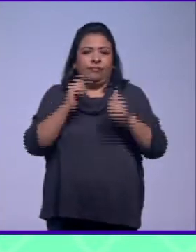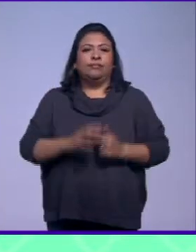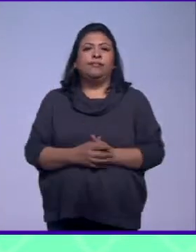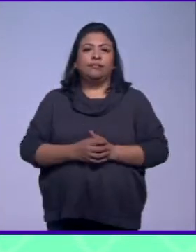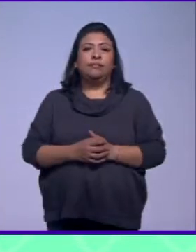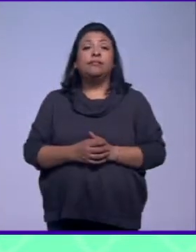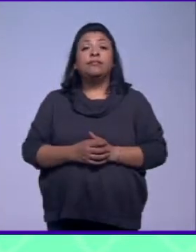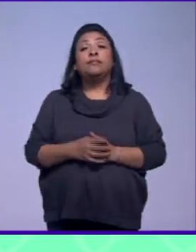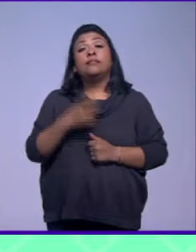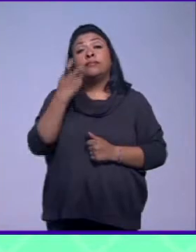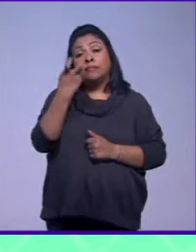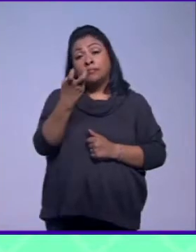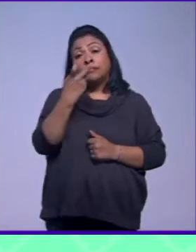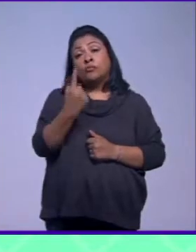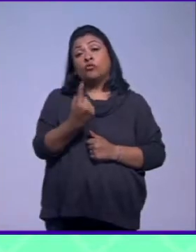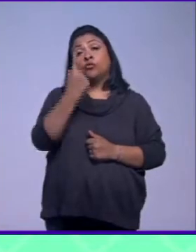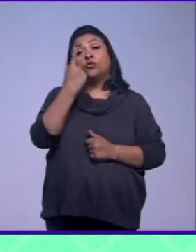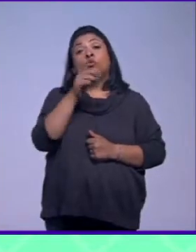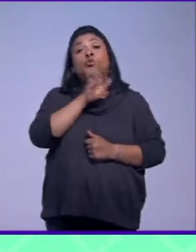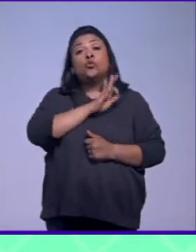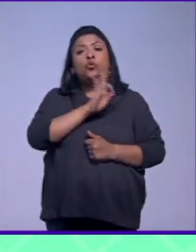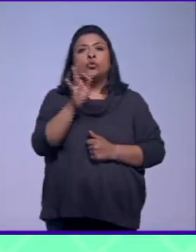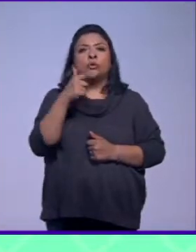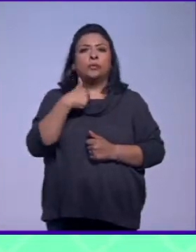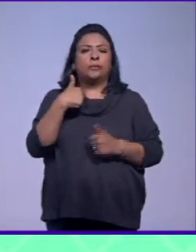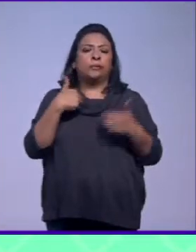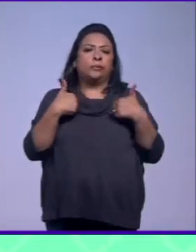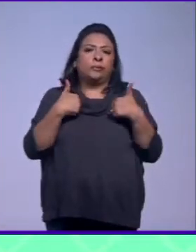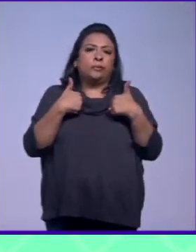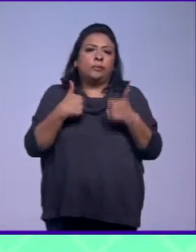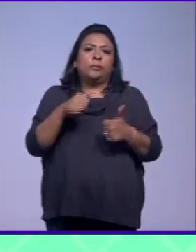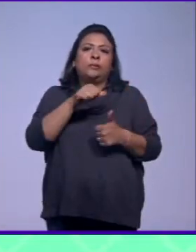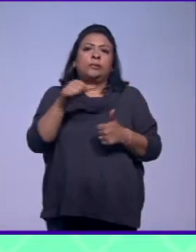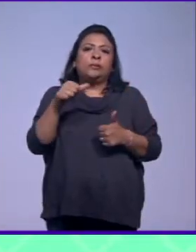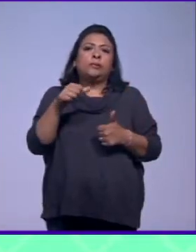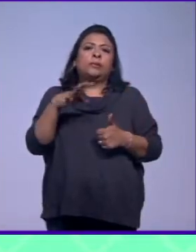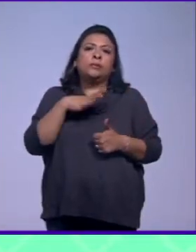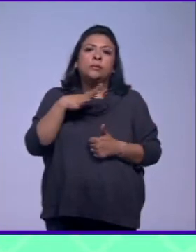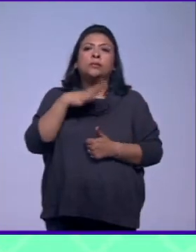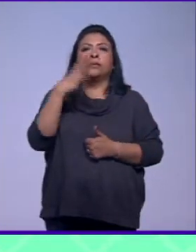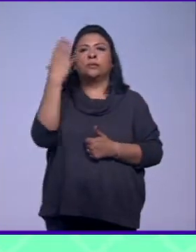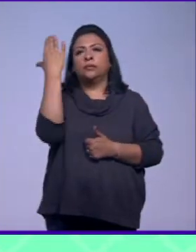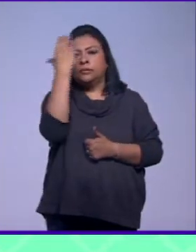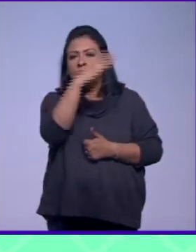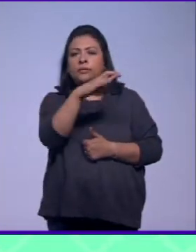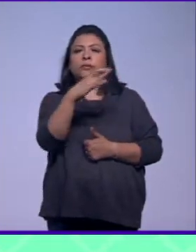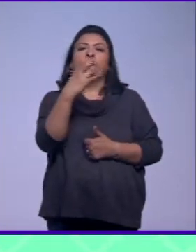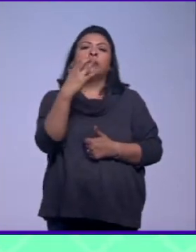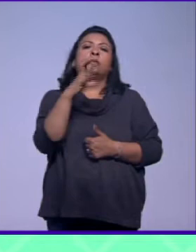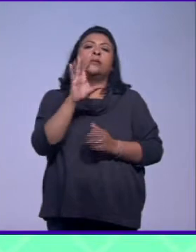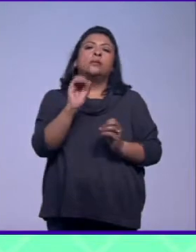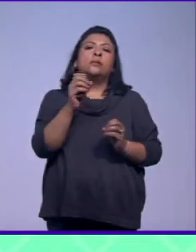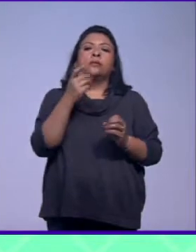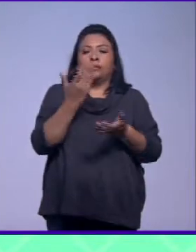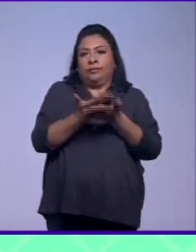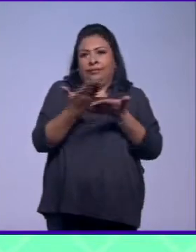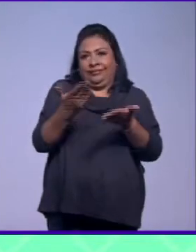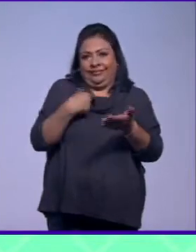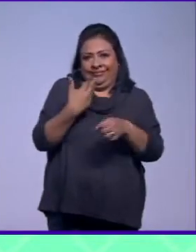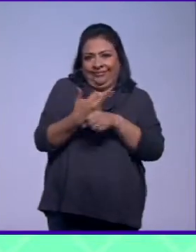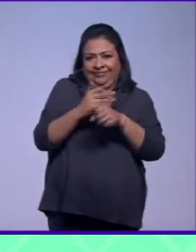y eso es la única aproximación que yo puedo entender a la existencia o a la fotografía o a nuestra entrevista